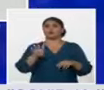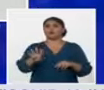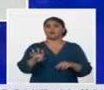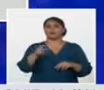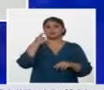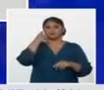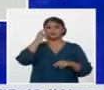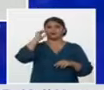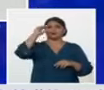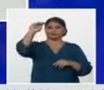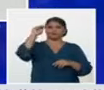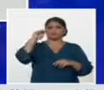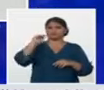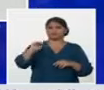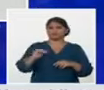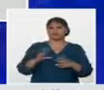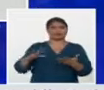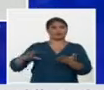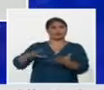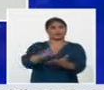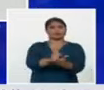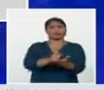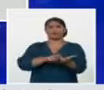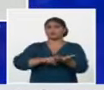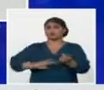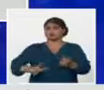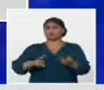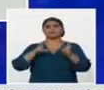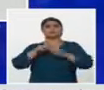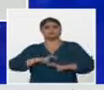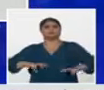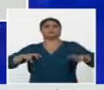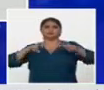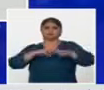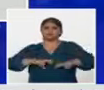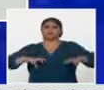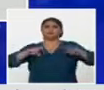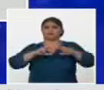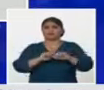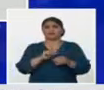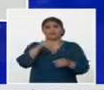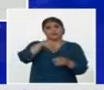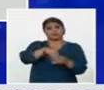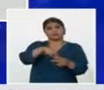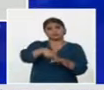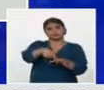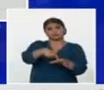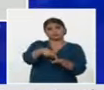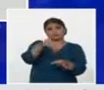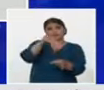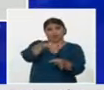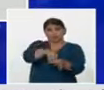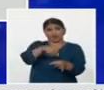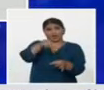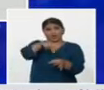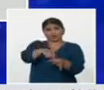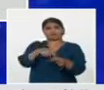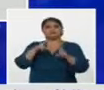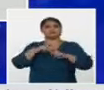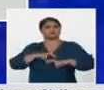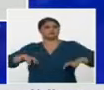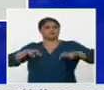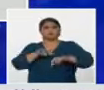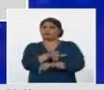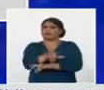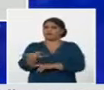de todos los territorios se procesan muestras, incluyendo el municipio especial Isla de la Juventud, del cual se